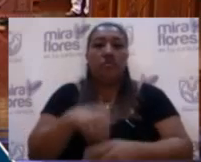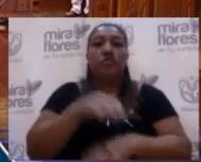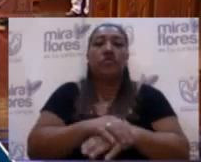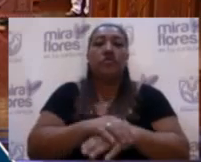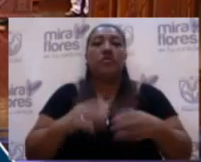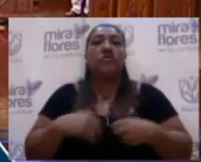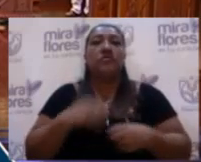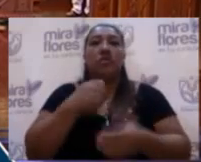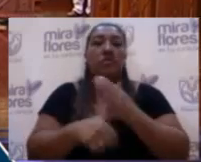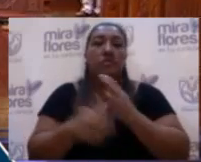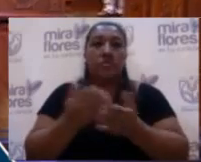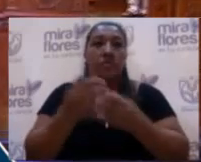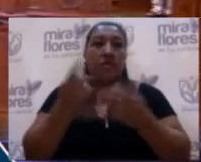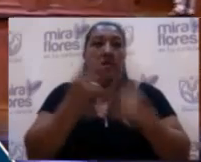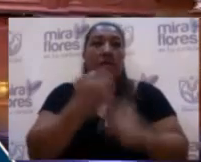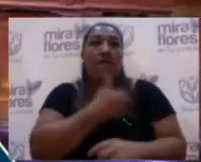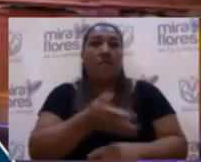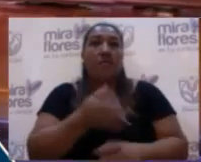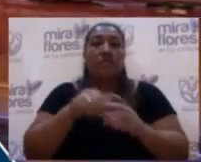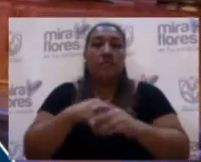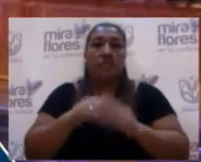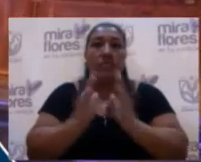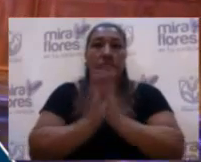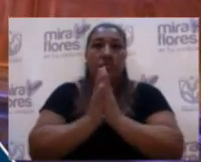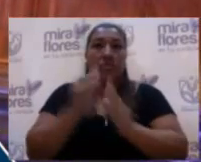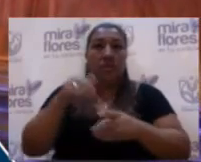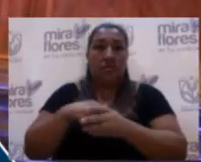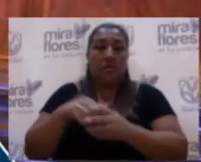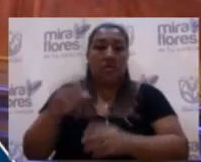procedencia de la solicitud. Aquellos que estén a favor, si no se expresan, no se le conformidad.